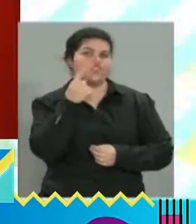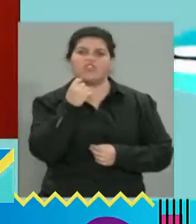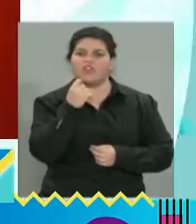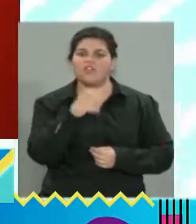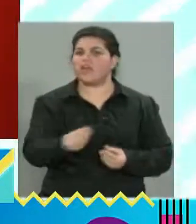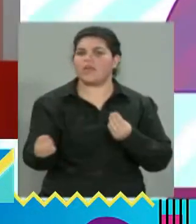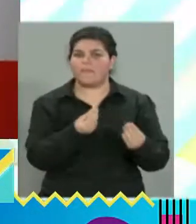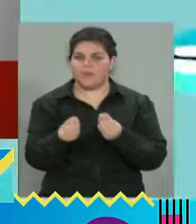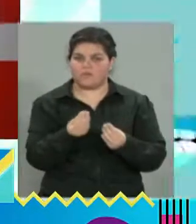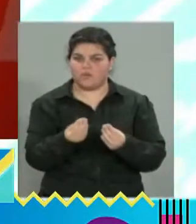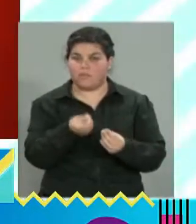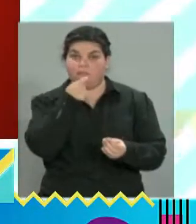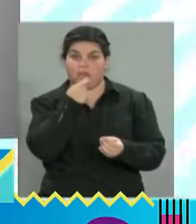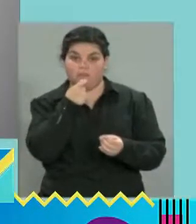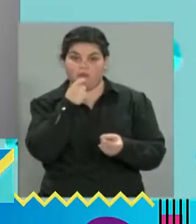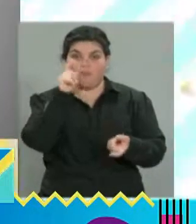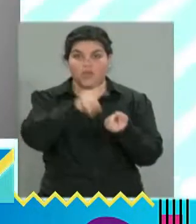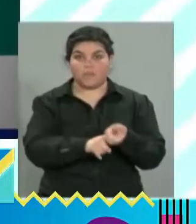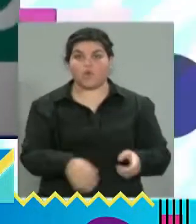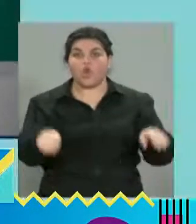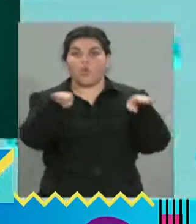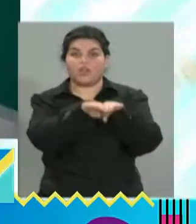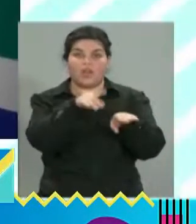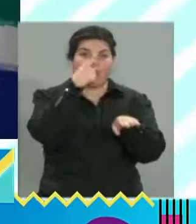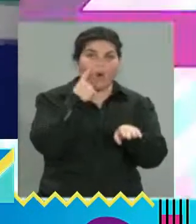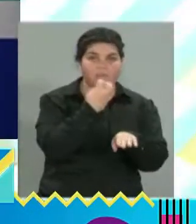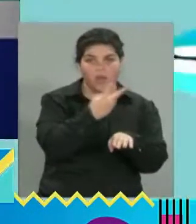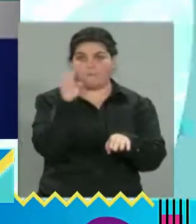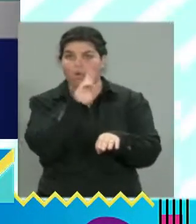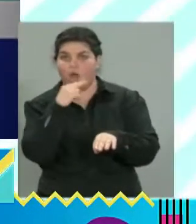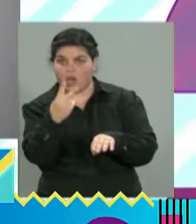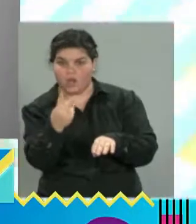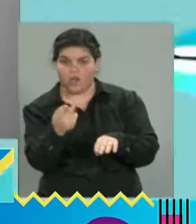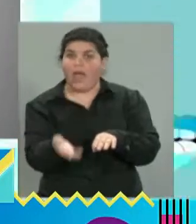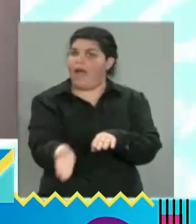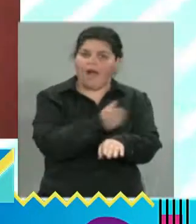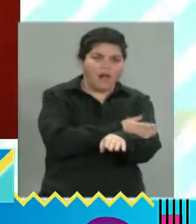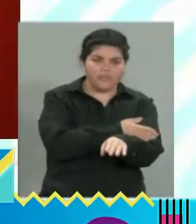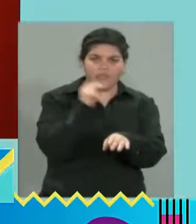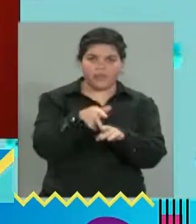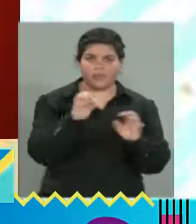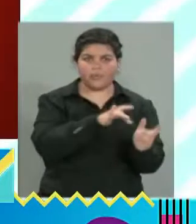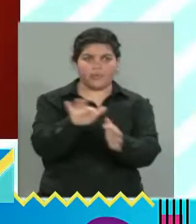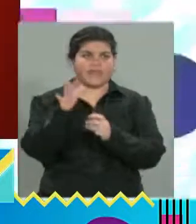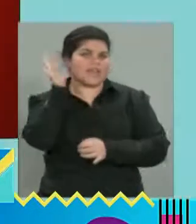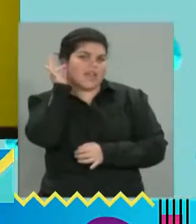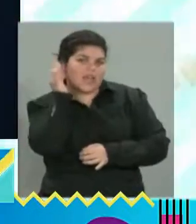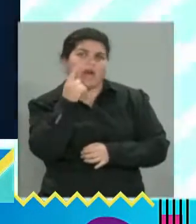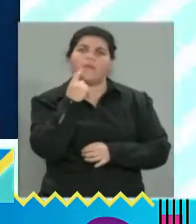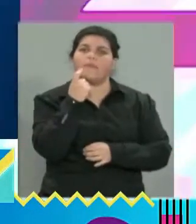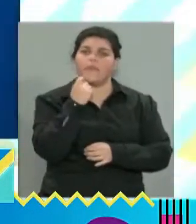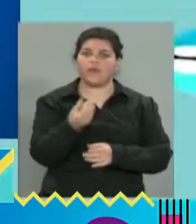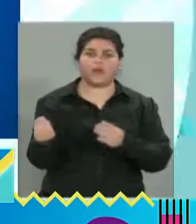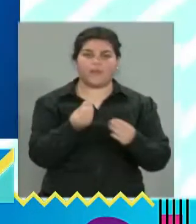de matrimonio igualitario, estos niños y niñas de familias que ya formábamos parte de la sociedad, no es que la sociedad aparece,